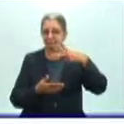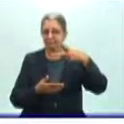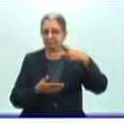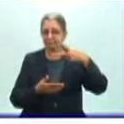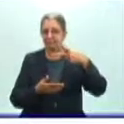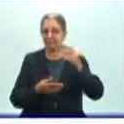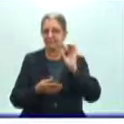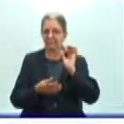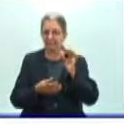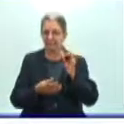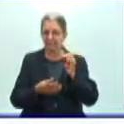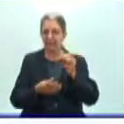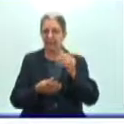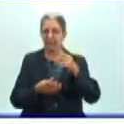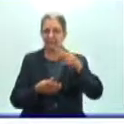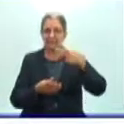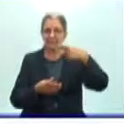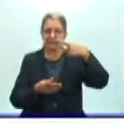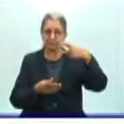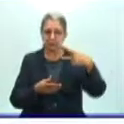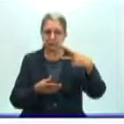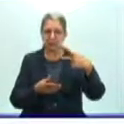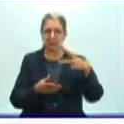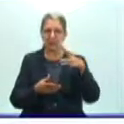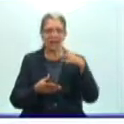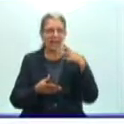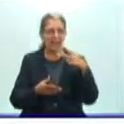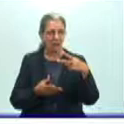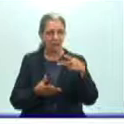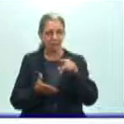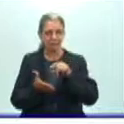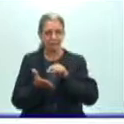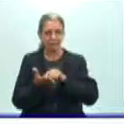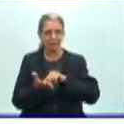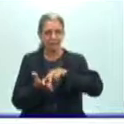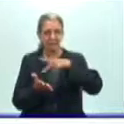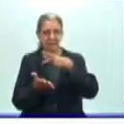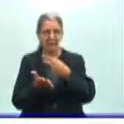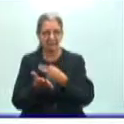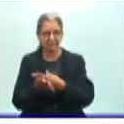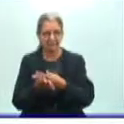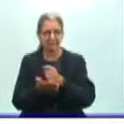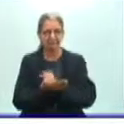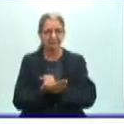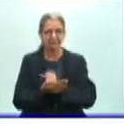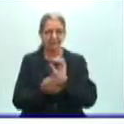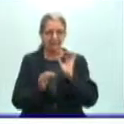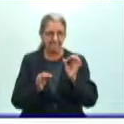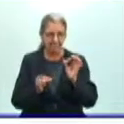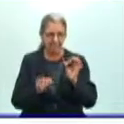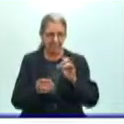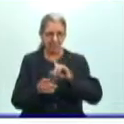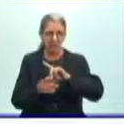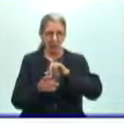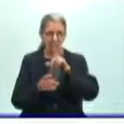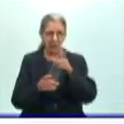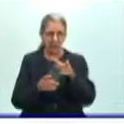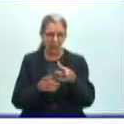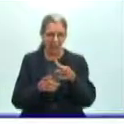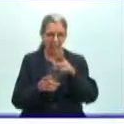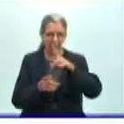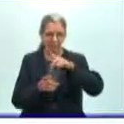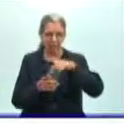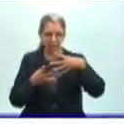central y además conoces que el ángulo inscrito y el ángulo central sobre el mismo arco tienen